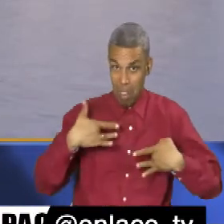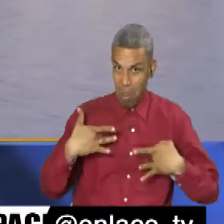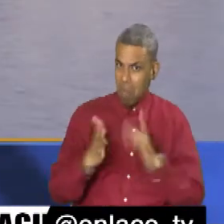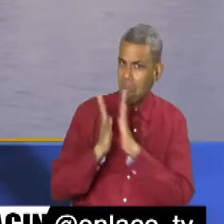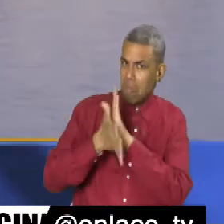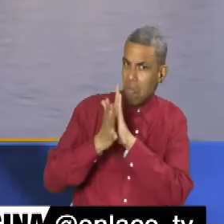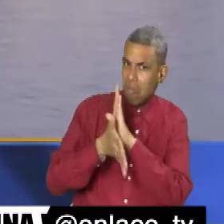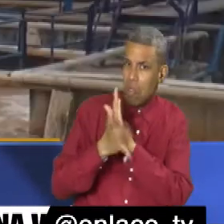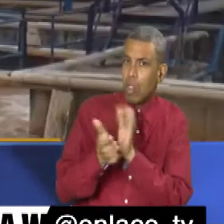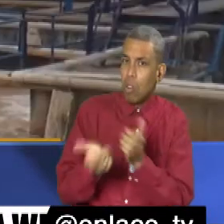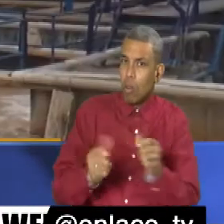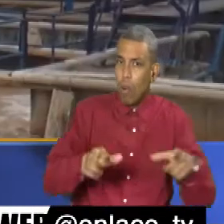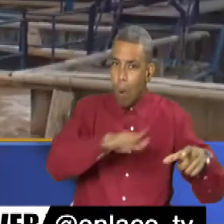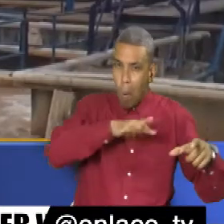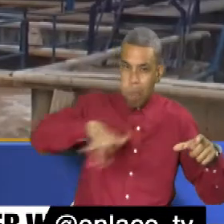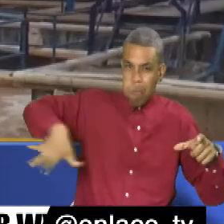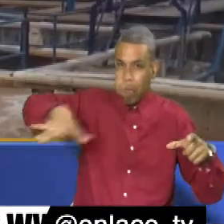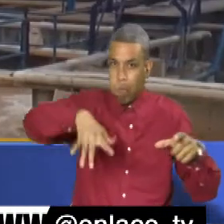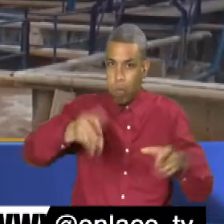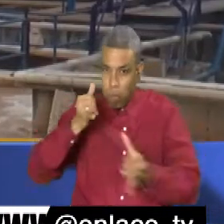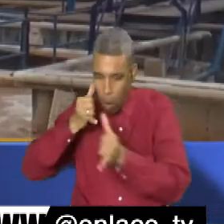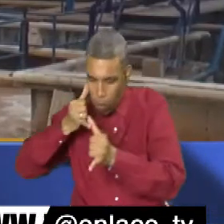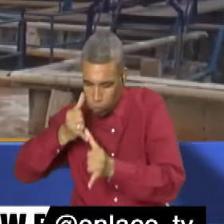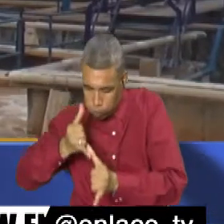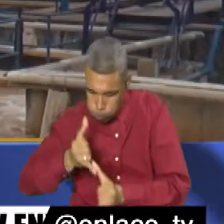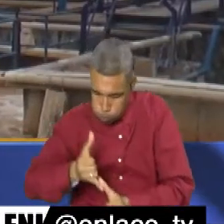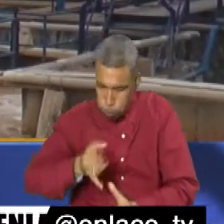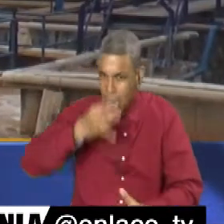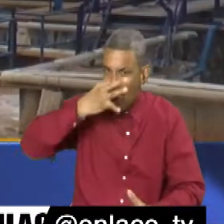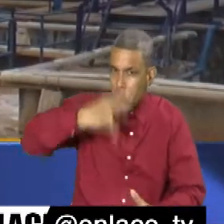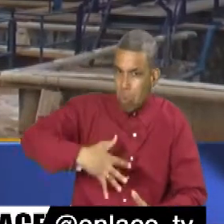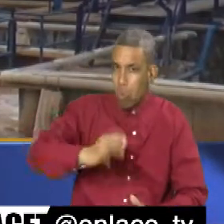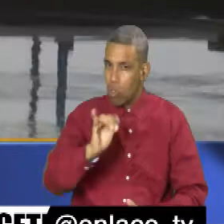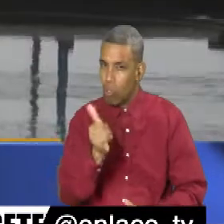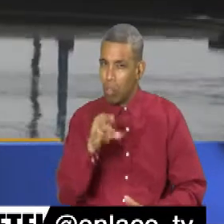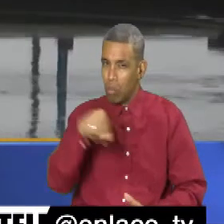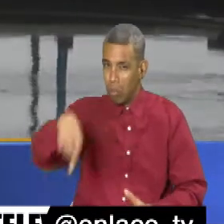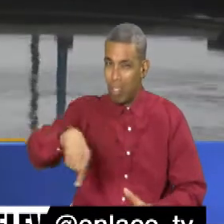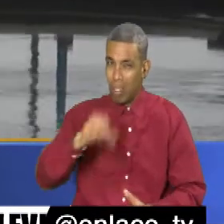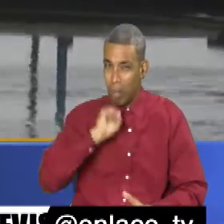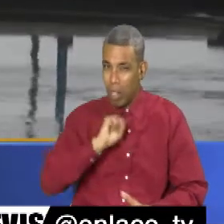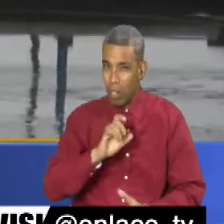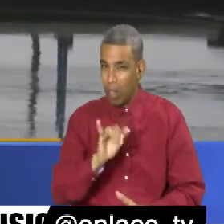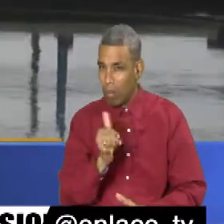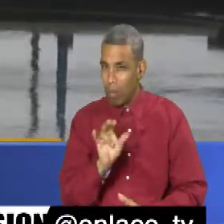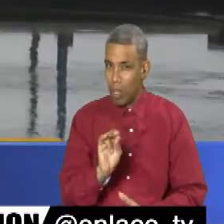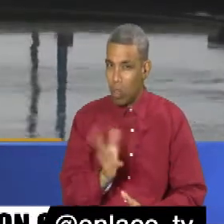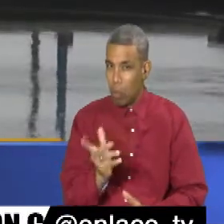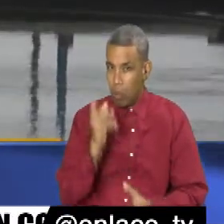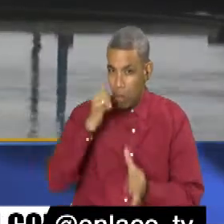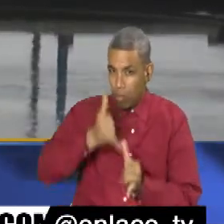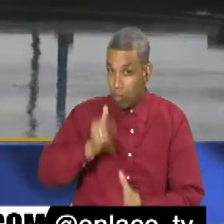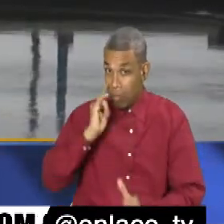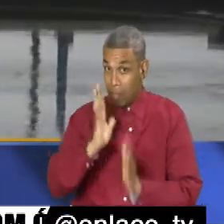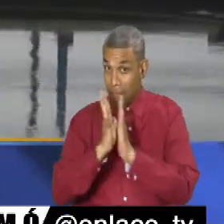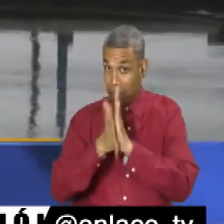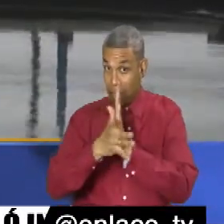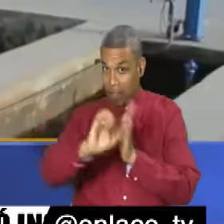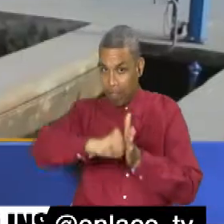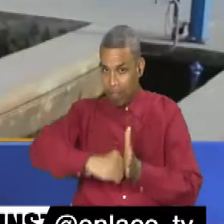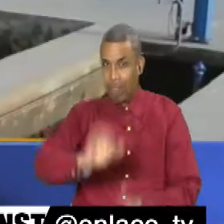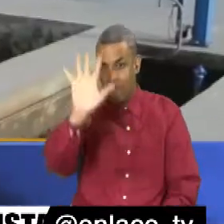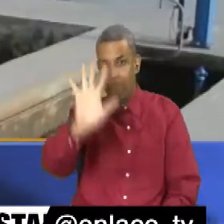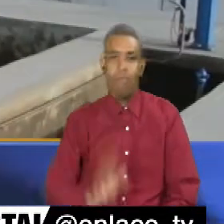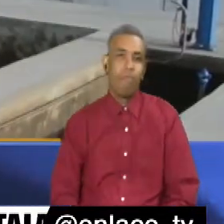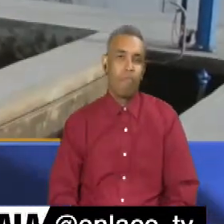los resultados de las últimas tomas de muestras realizadas en la Ciénaga San Silvestre para determinar la calidad de agua que surte a